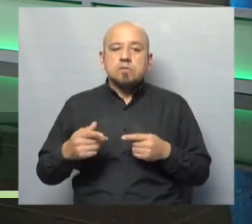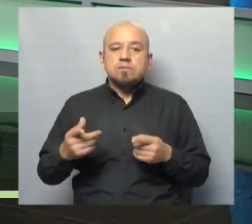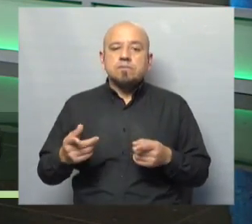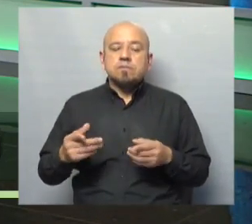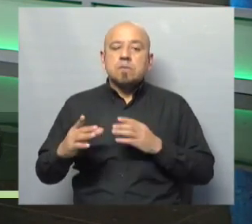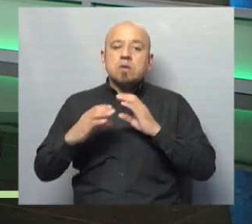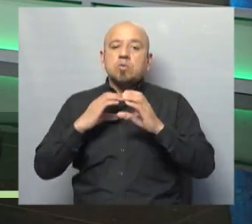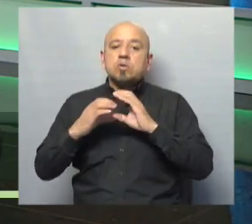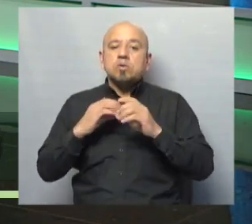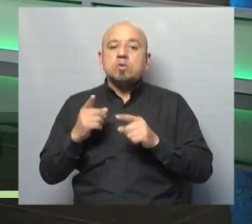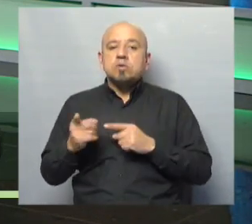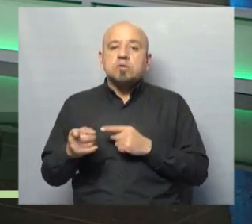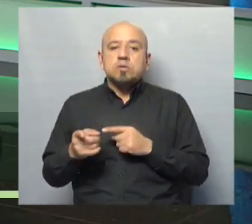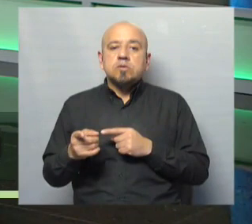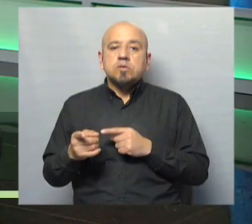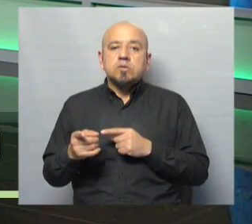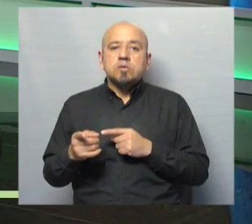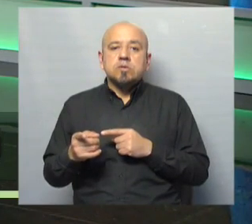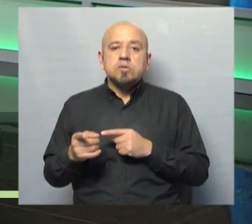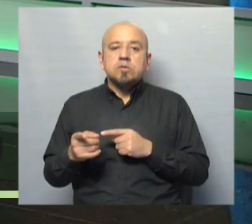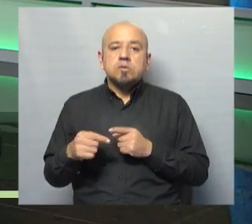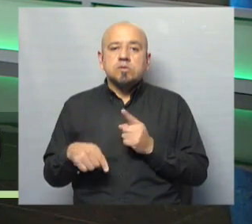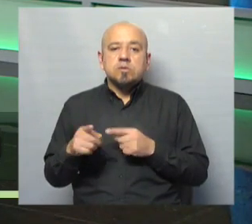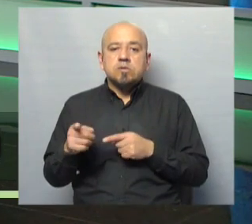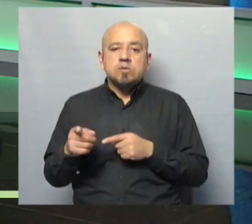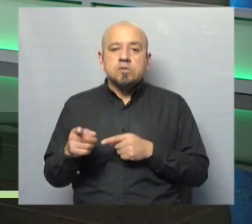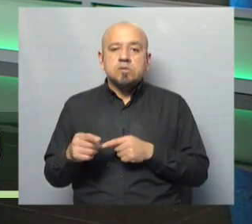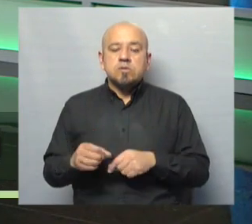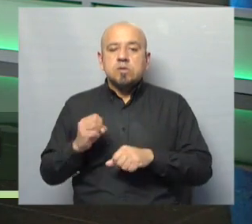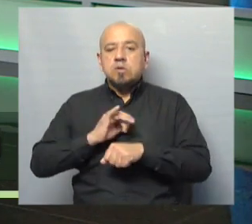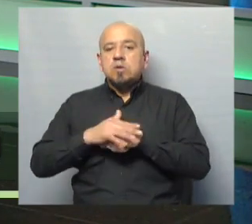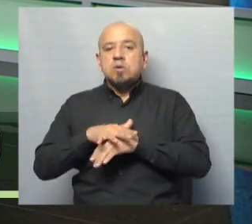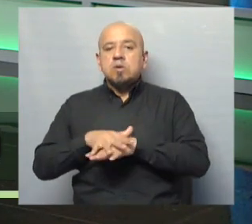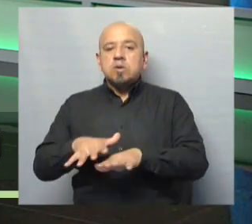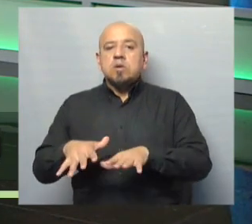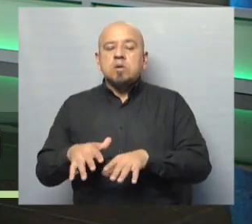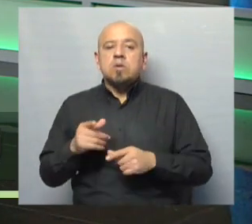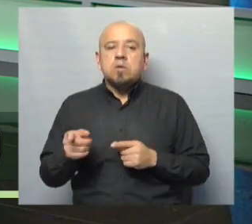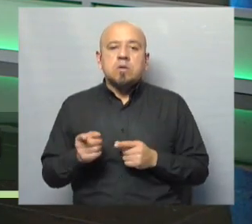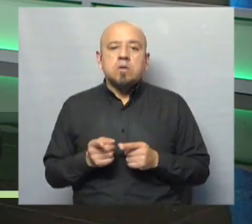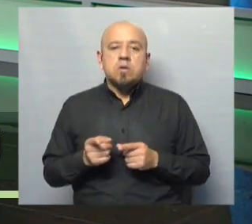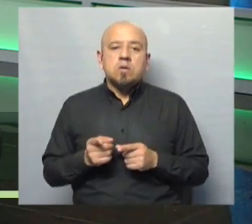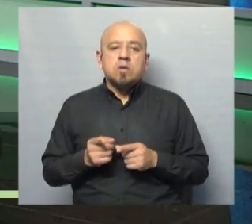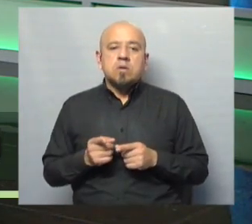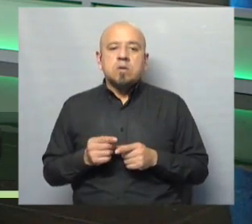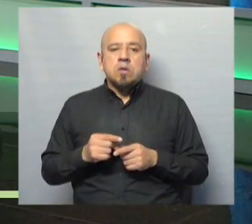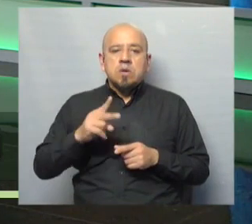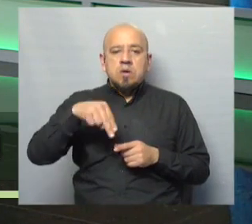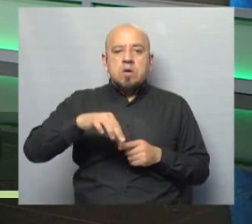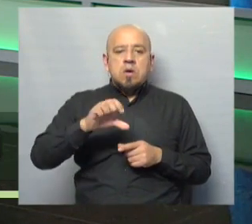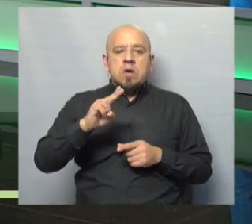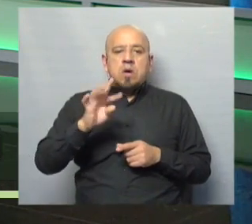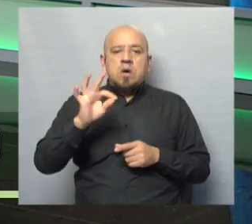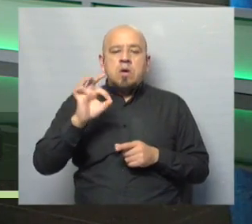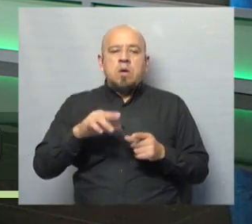comunicación tiene en esas decisiones durante la pandemia del lado neutro digamos de las